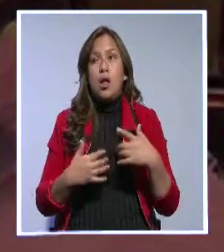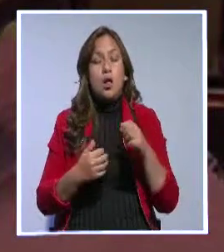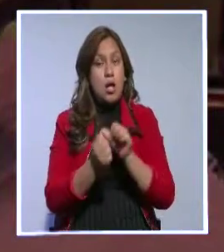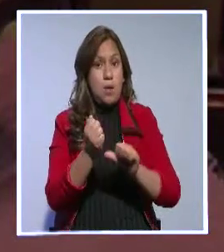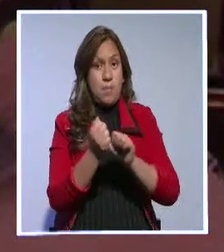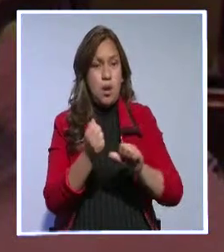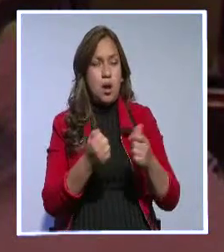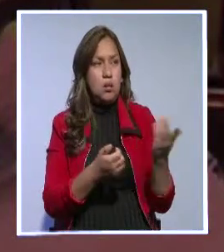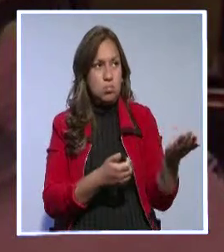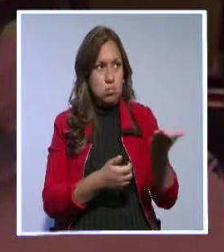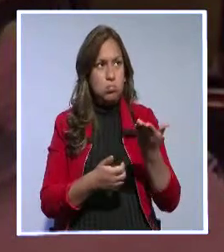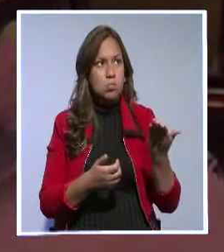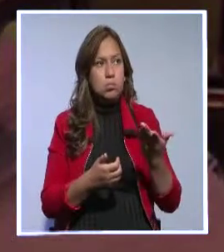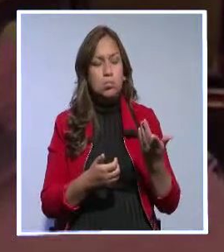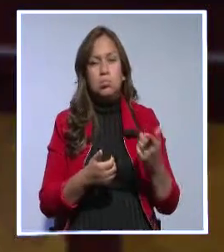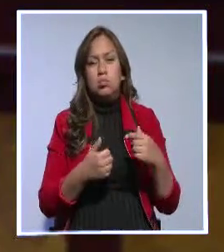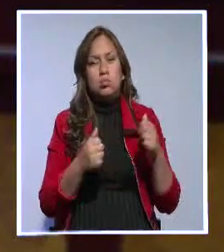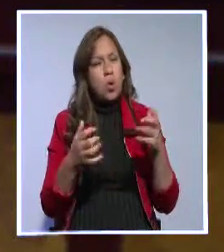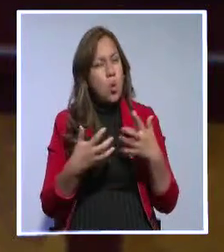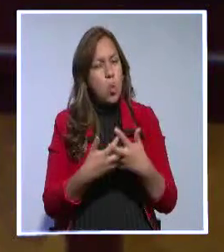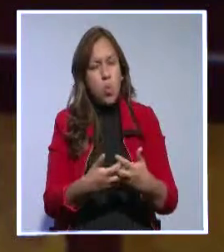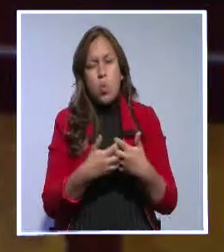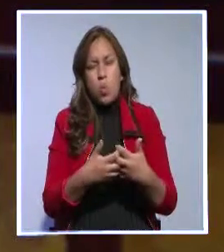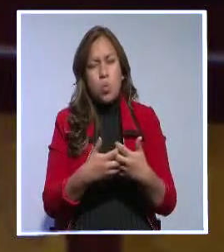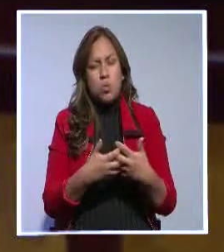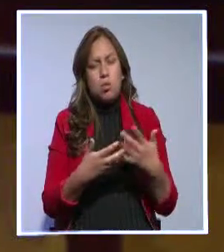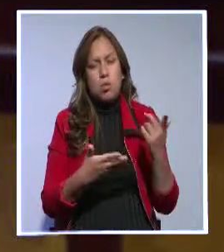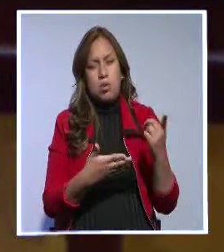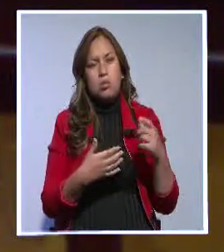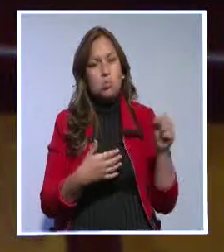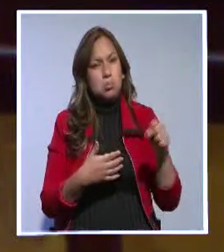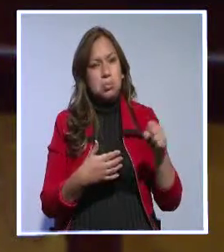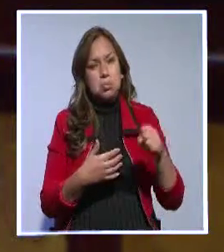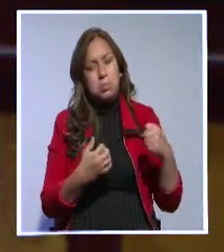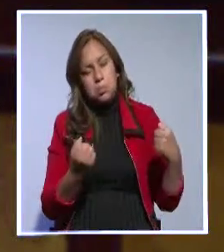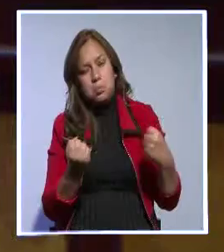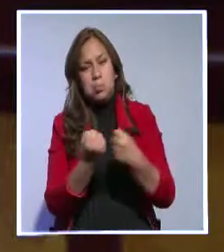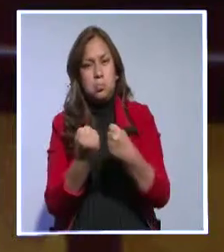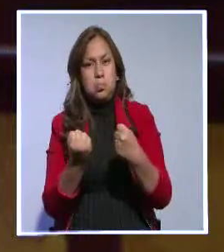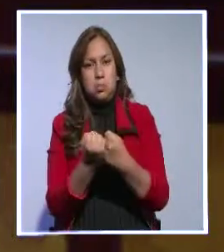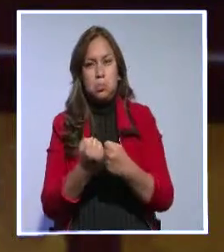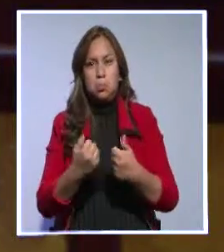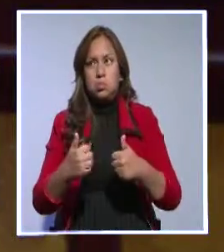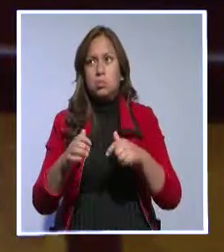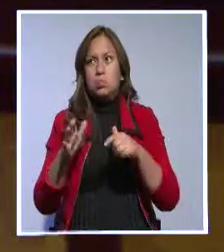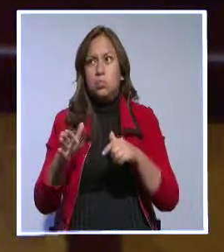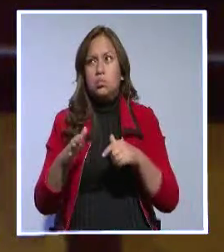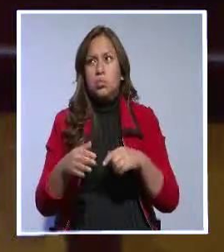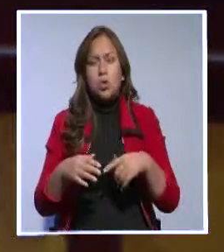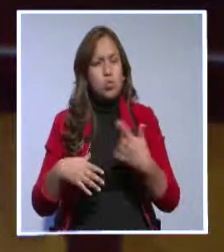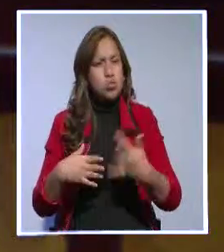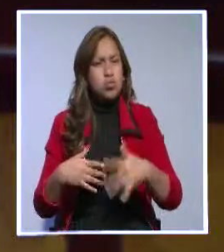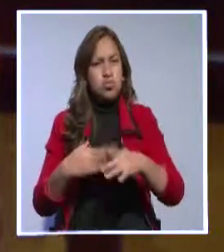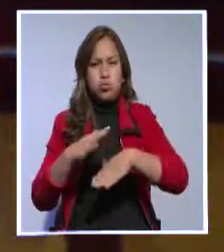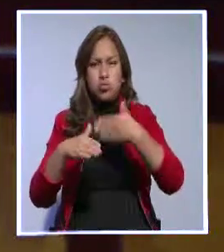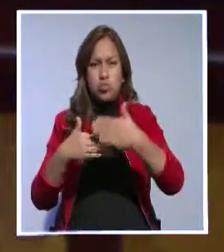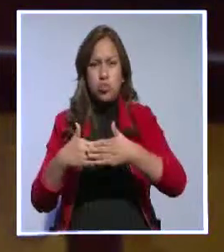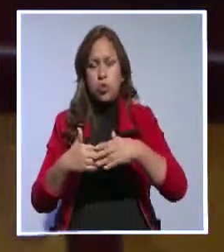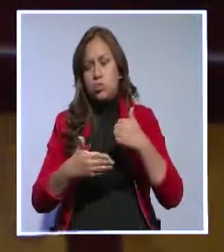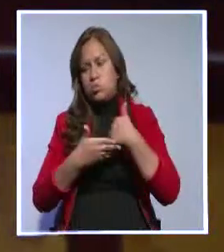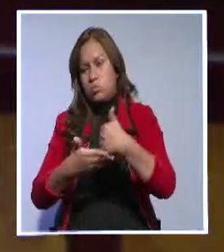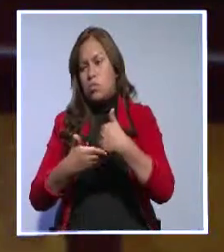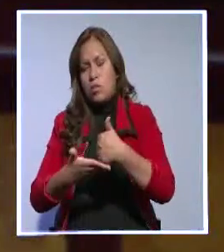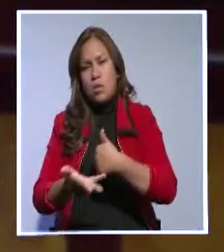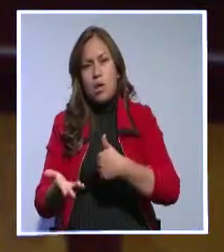zona rural son muy unidos así que ellos todo el tiempo nos acompañaron se instalaron puestos de mando unificado donde con ellos les